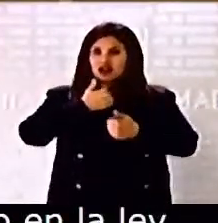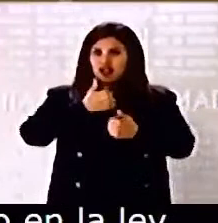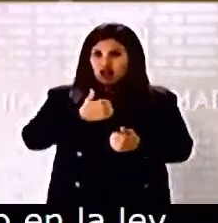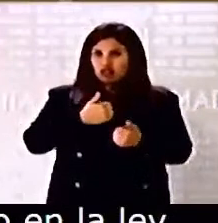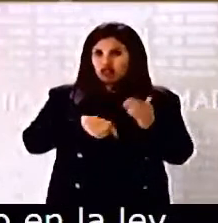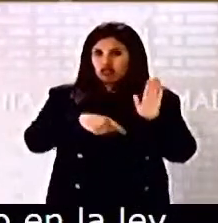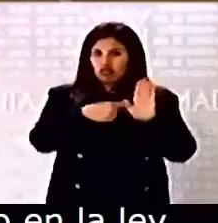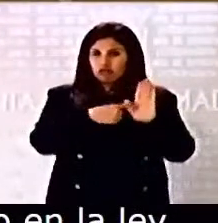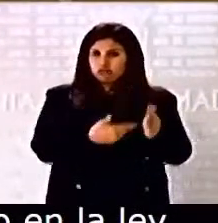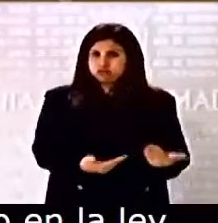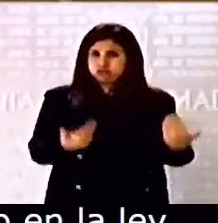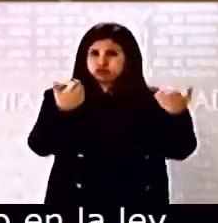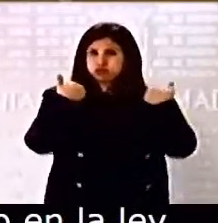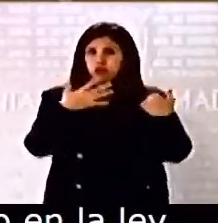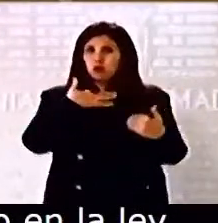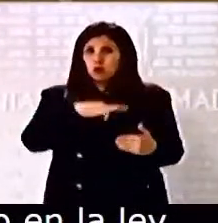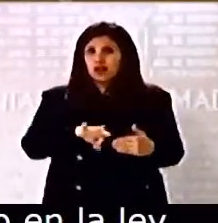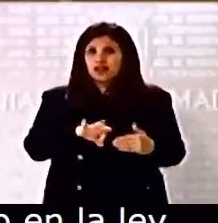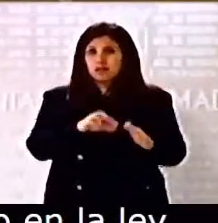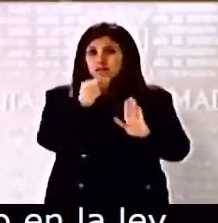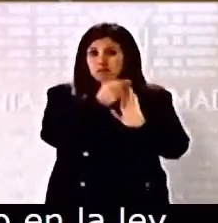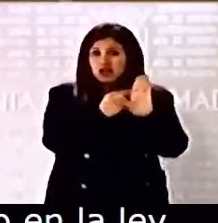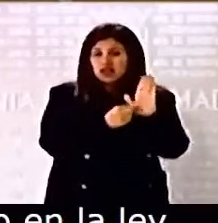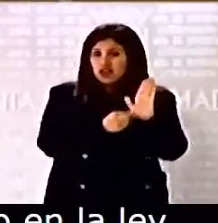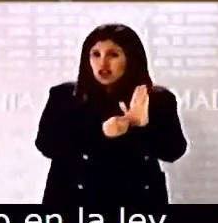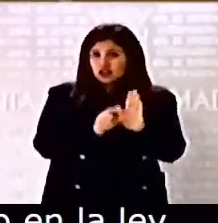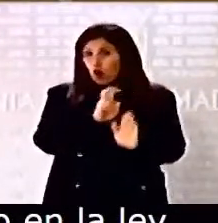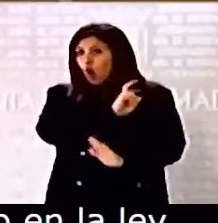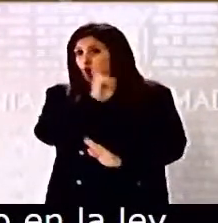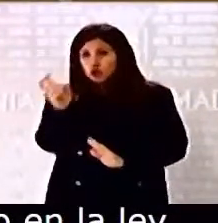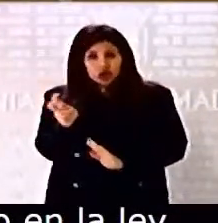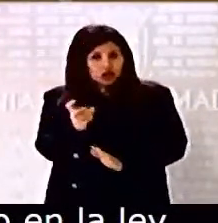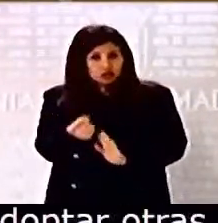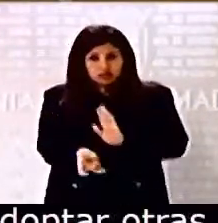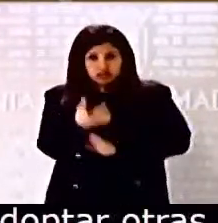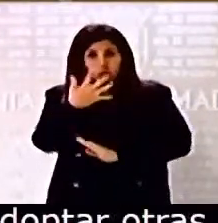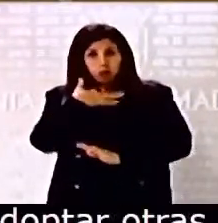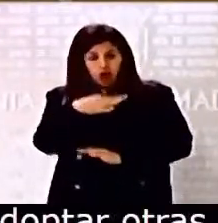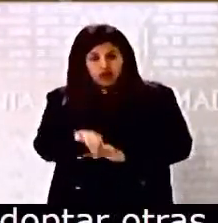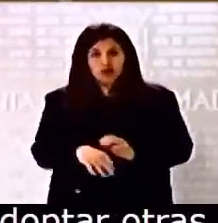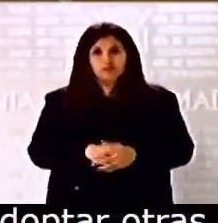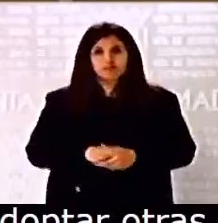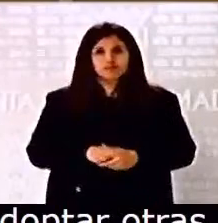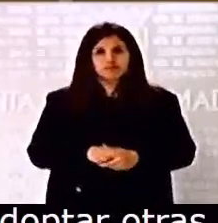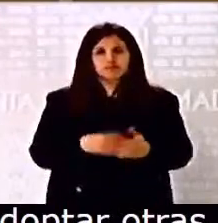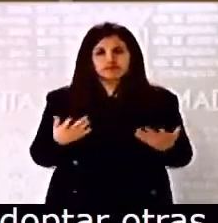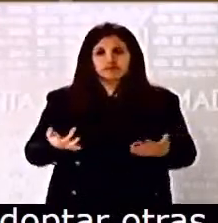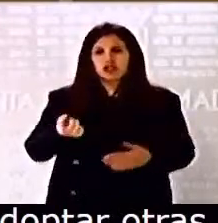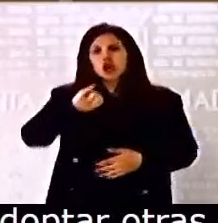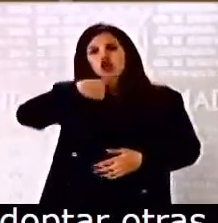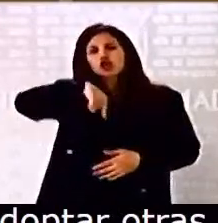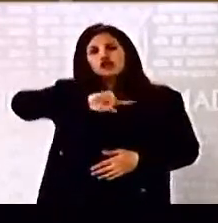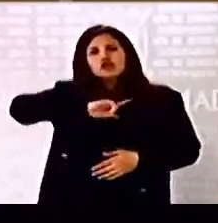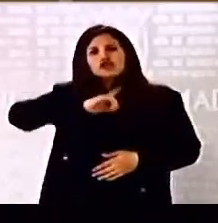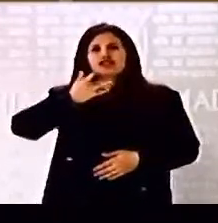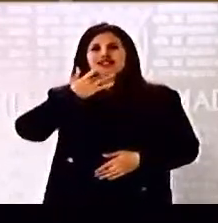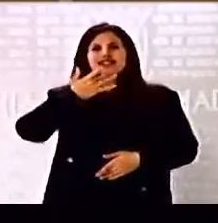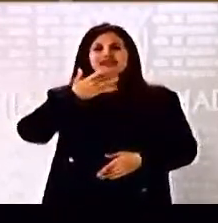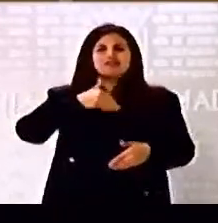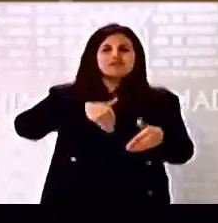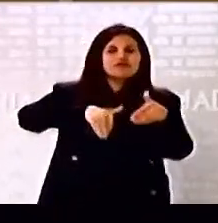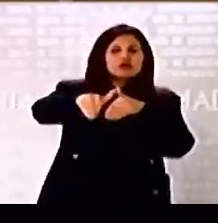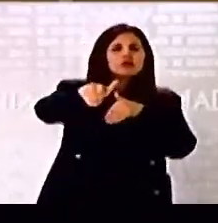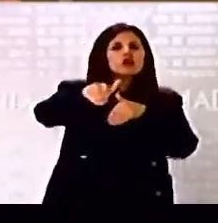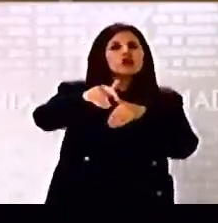para adoptar otras medidas si fuesen necesarias. En nuestro caso, ¿por qué apostaríamos? ¿Cuál